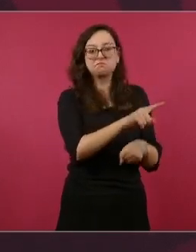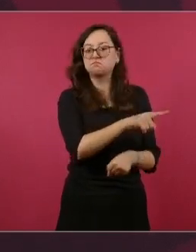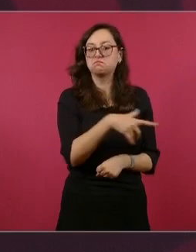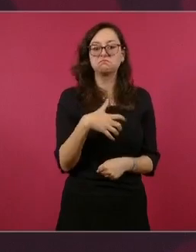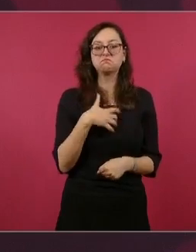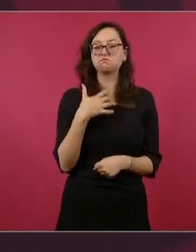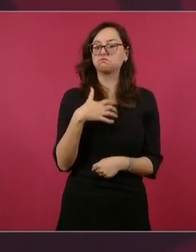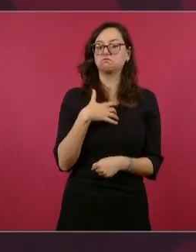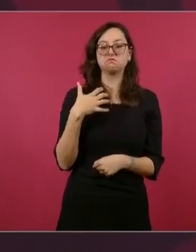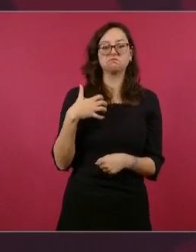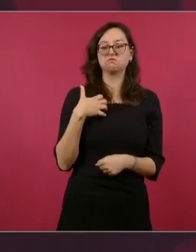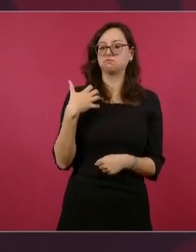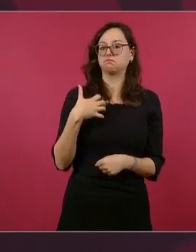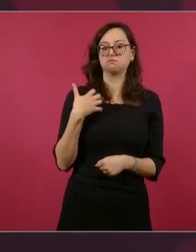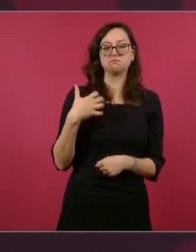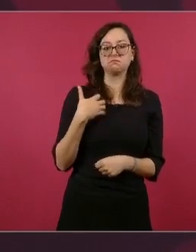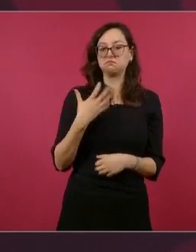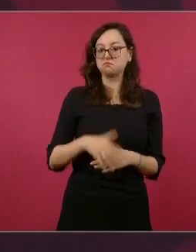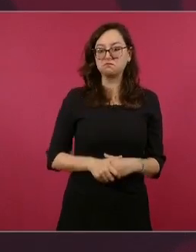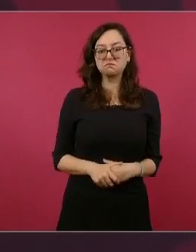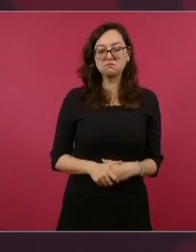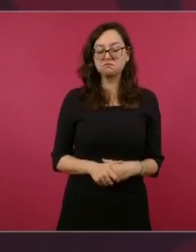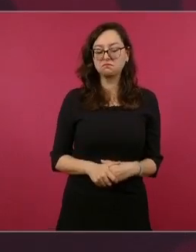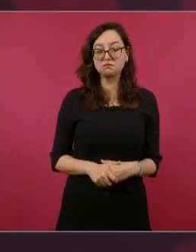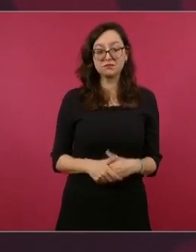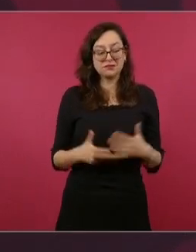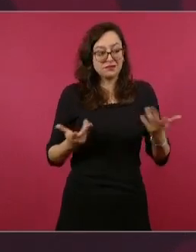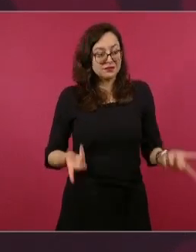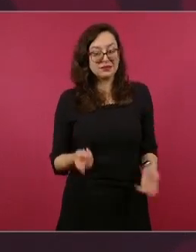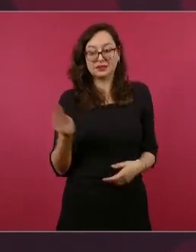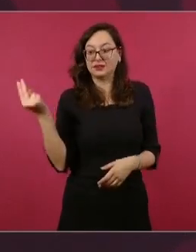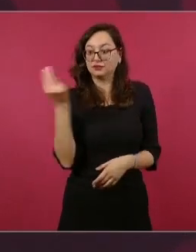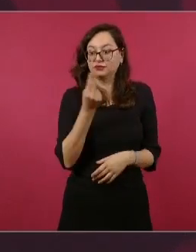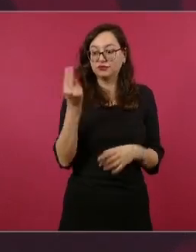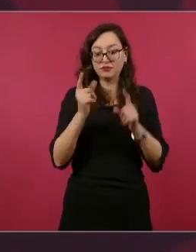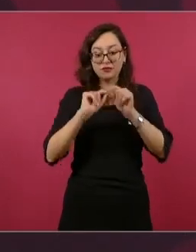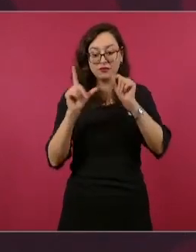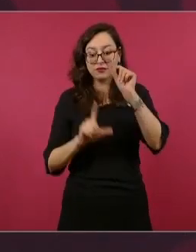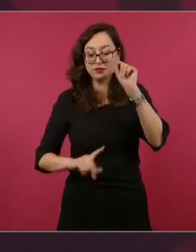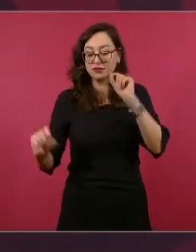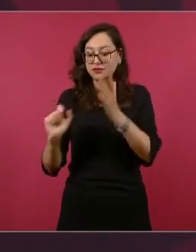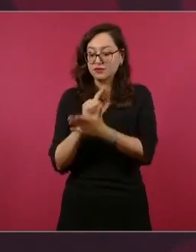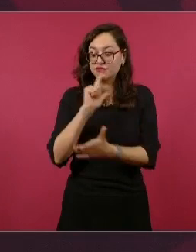lograr que en el país haya un auténtico Estado de Derecho,